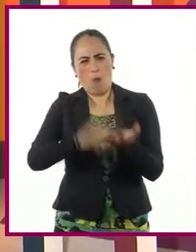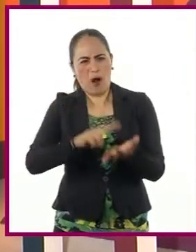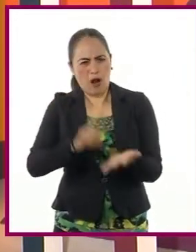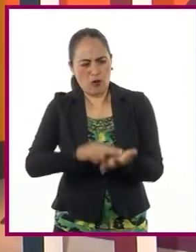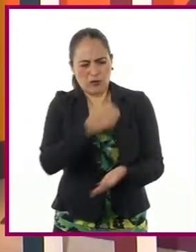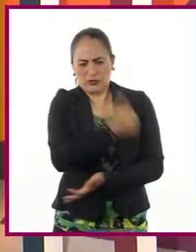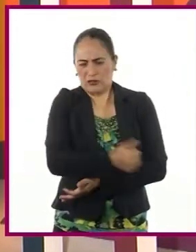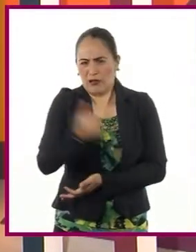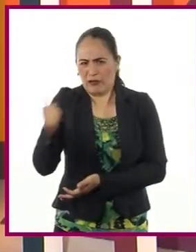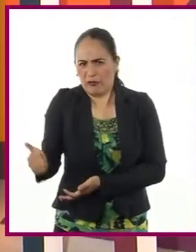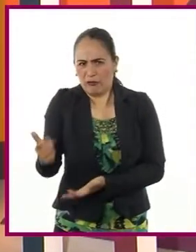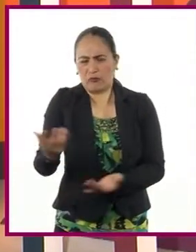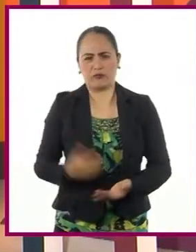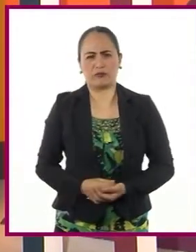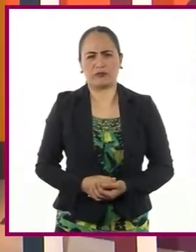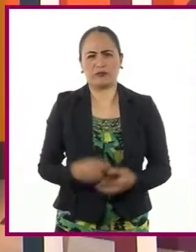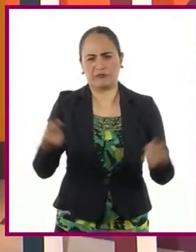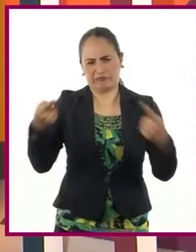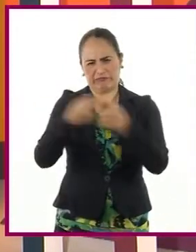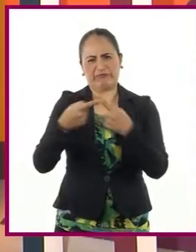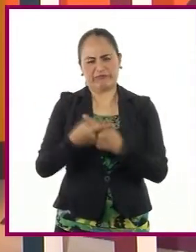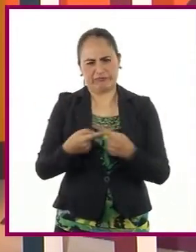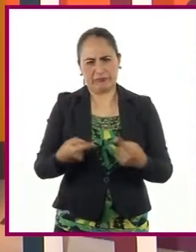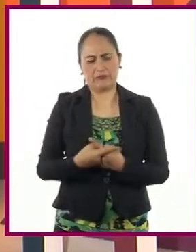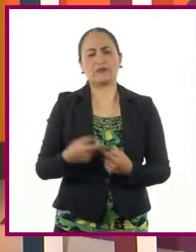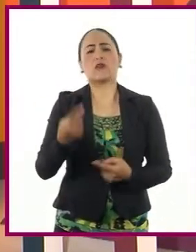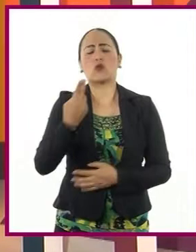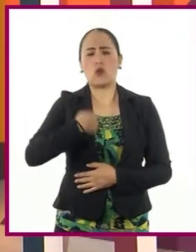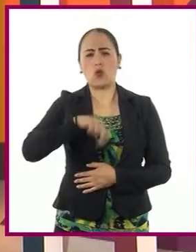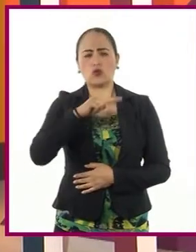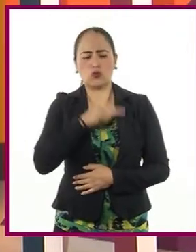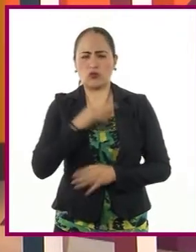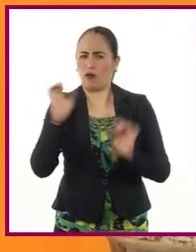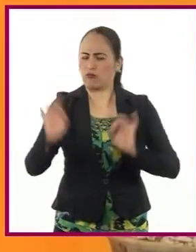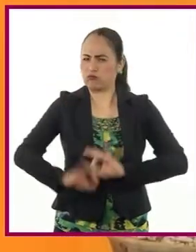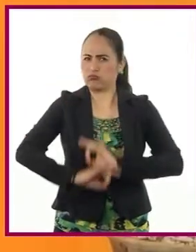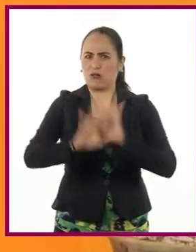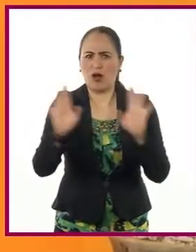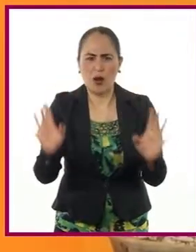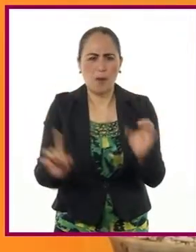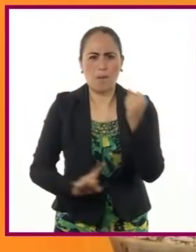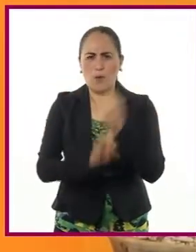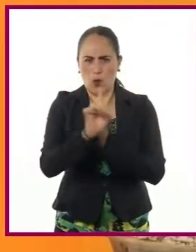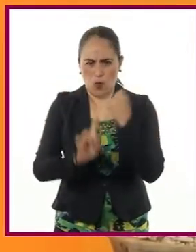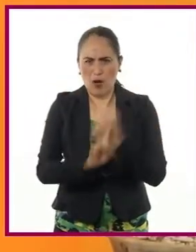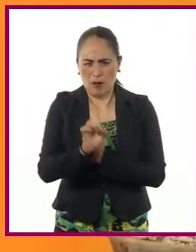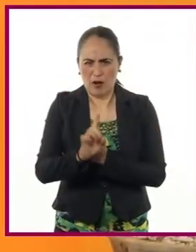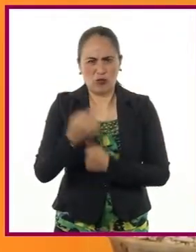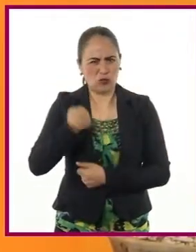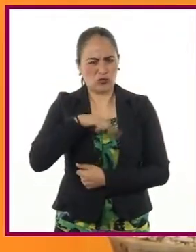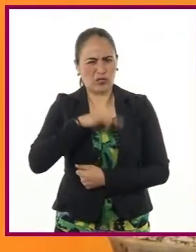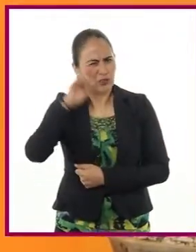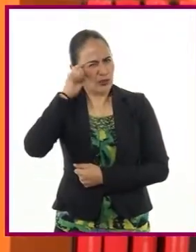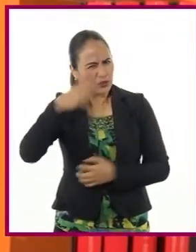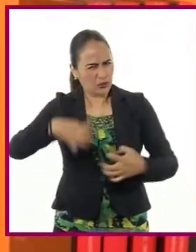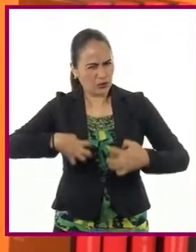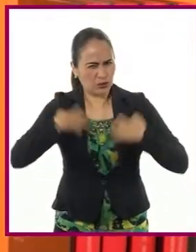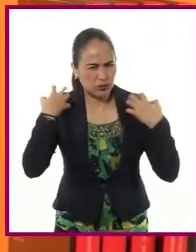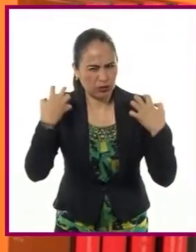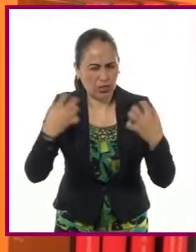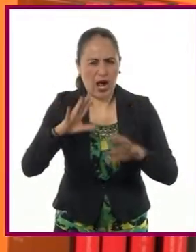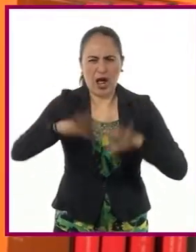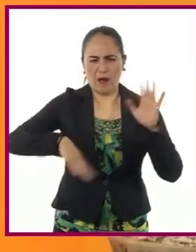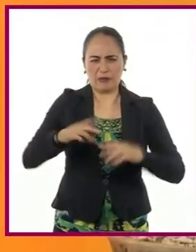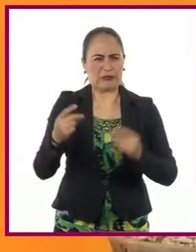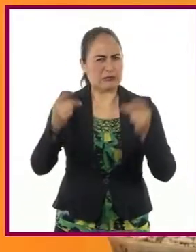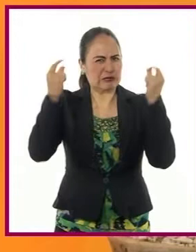las anteriores reflexiones podemos decir que cuando tenemos un conflicto, a veces nos enojamos, otras reaccionamos de manera